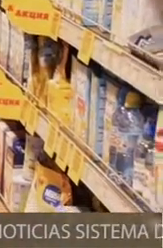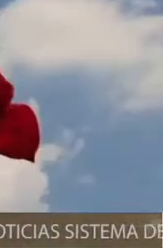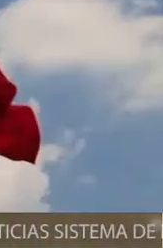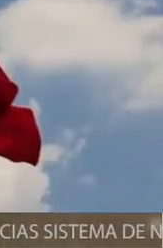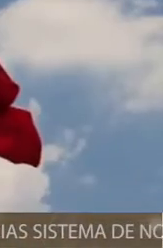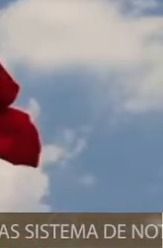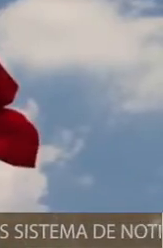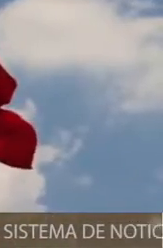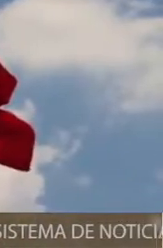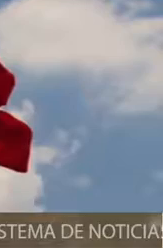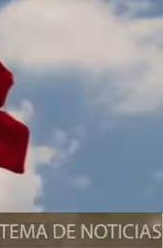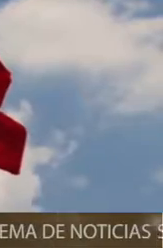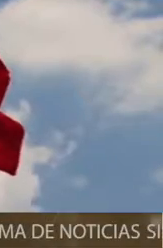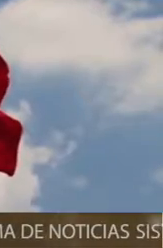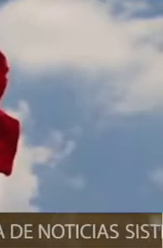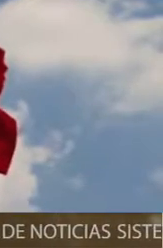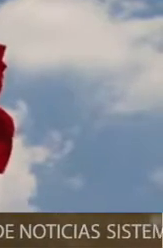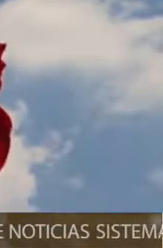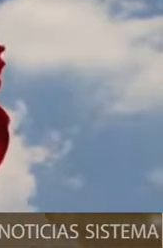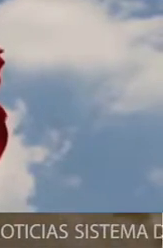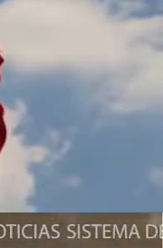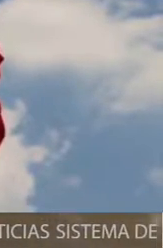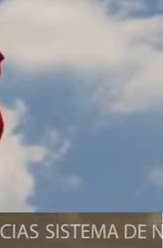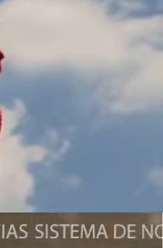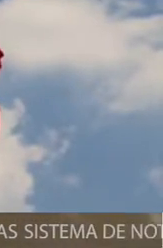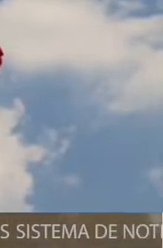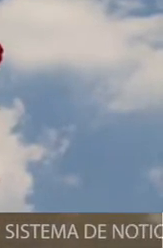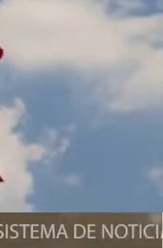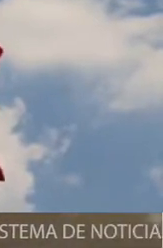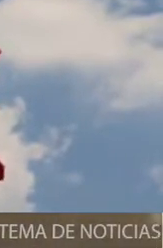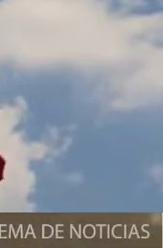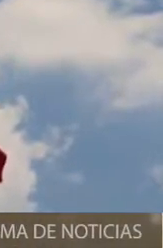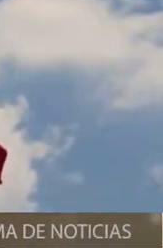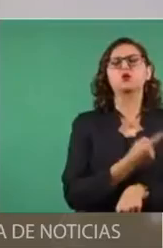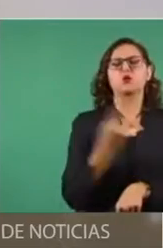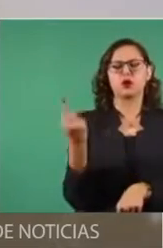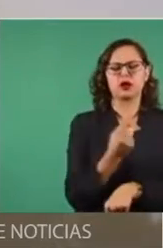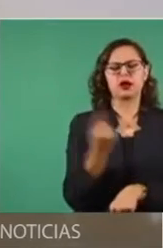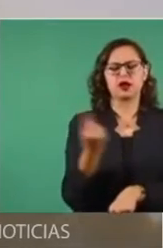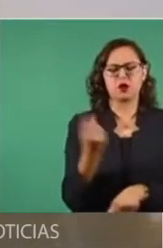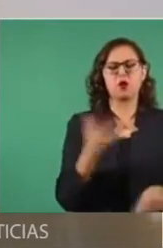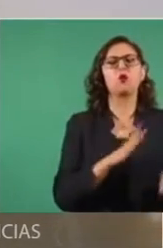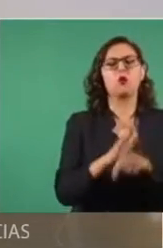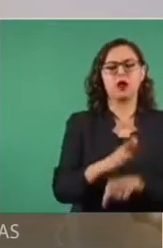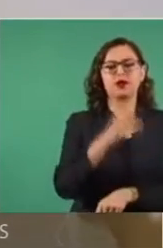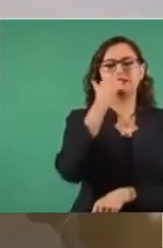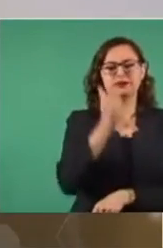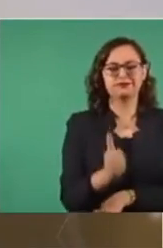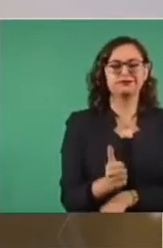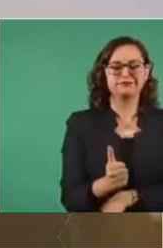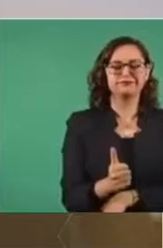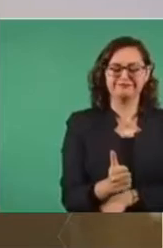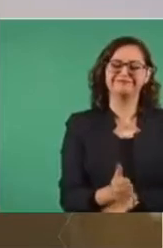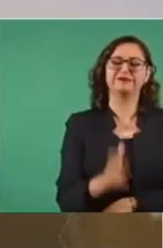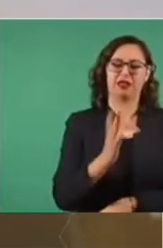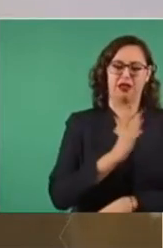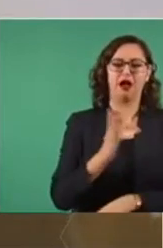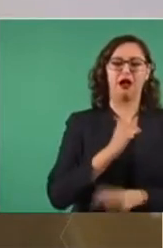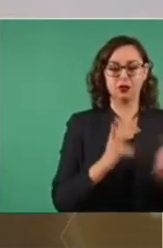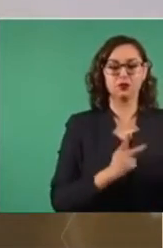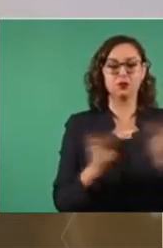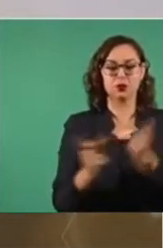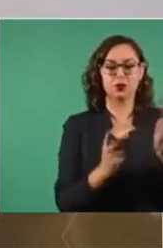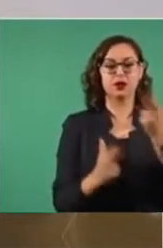fin, aquí en México, para el presidente López Obrador, ya amarramos a los perros con longaniza y recogemos el